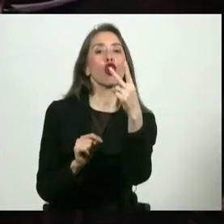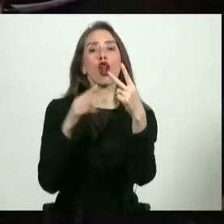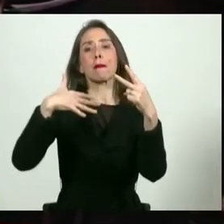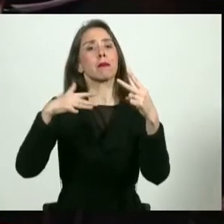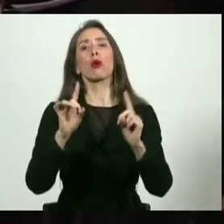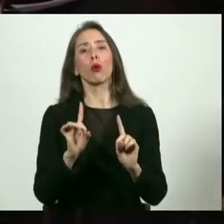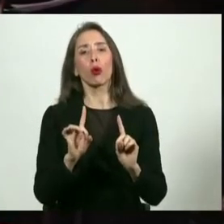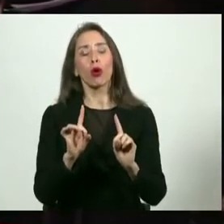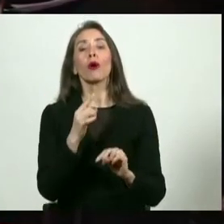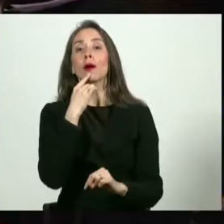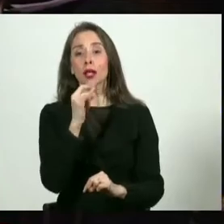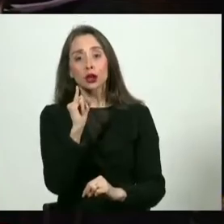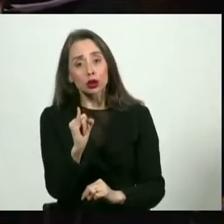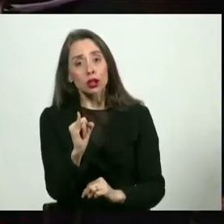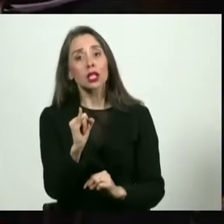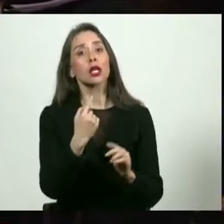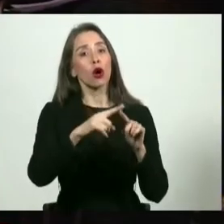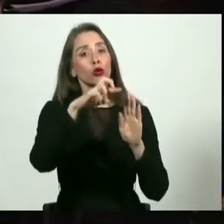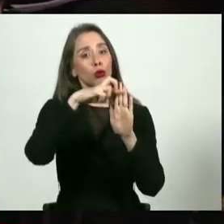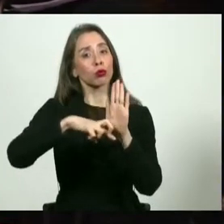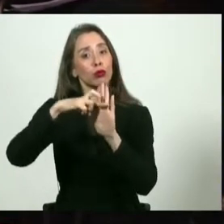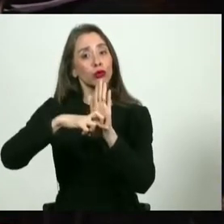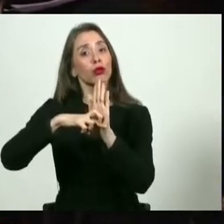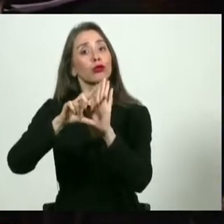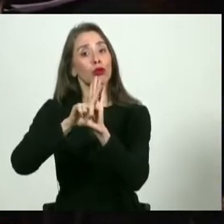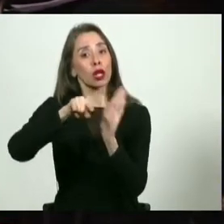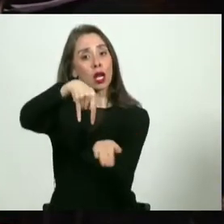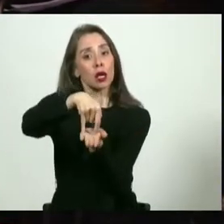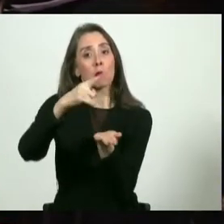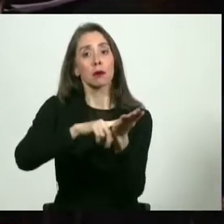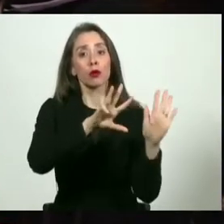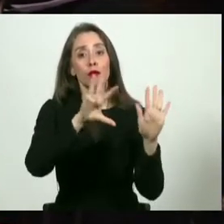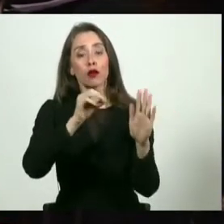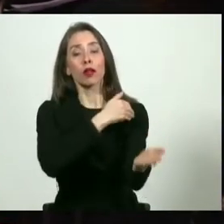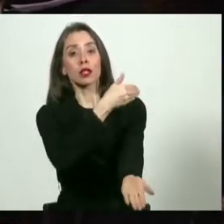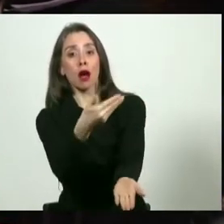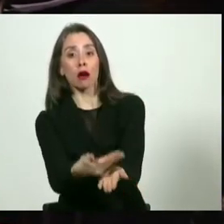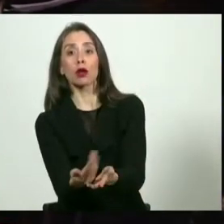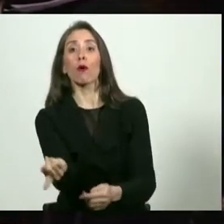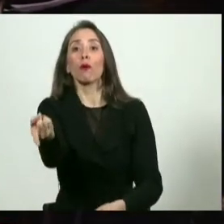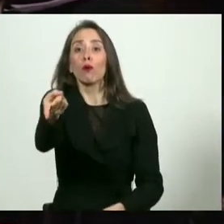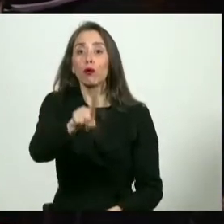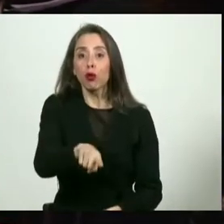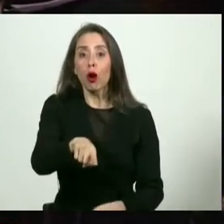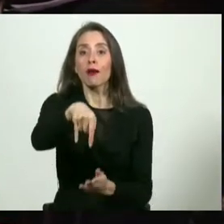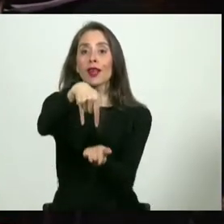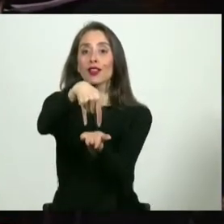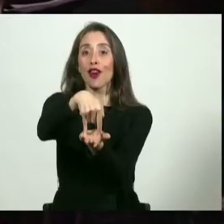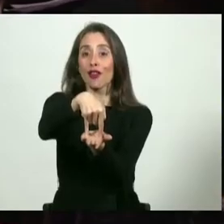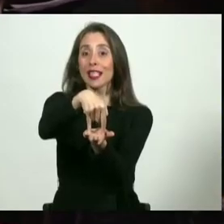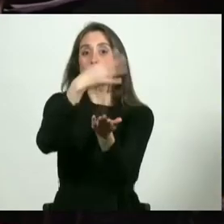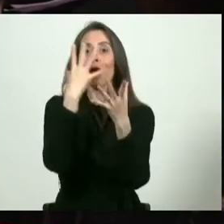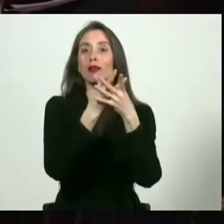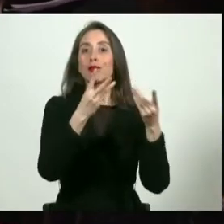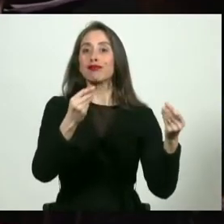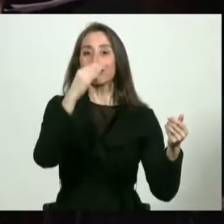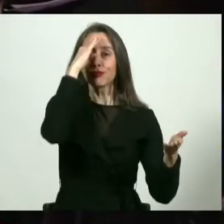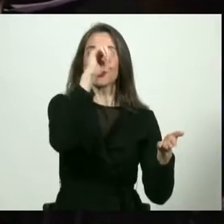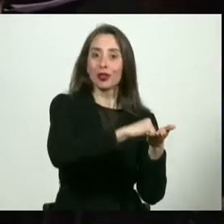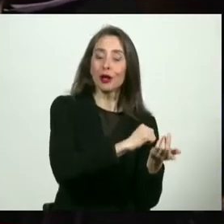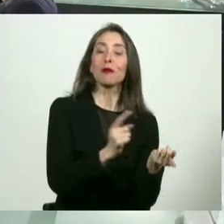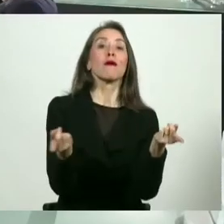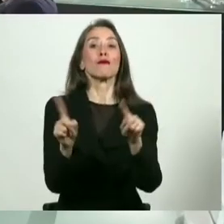importante. Quiero destacar que sí ha habido iniciativa en el Parlamento desde el año 90 que se reinstala el Congreso Nacional. Ha habido mucho